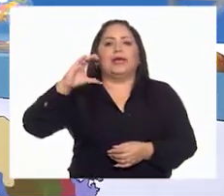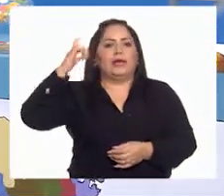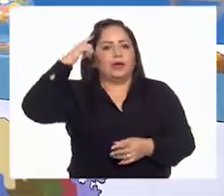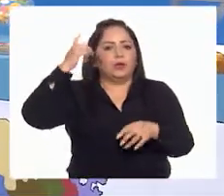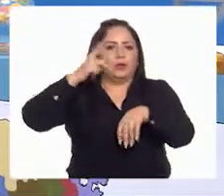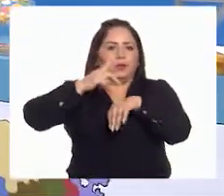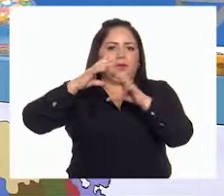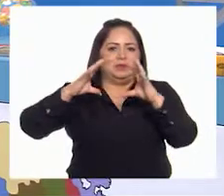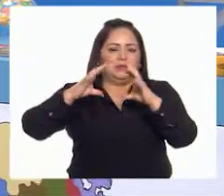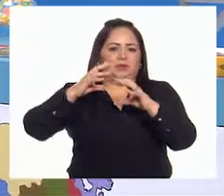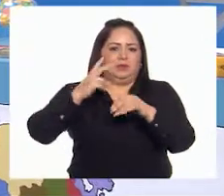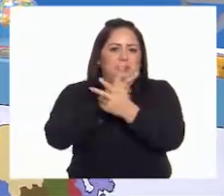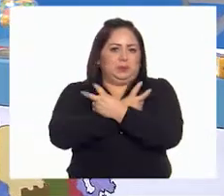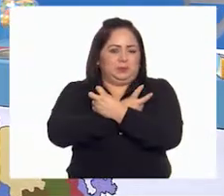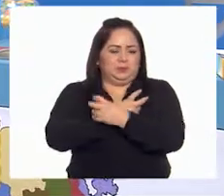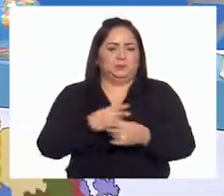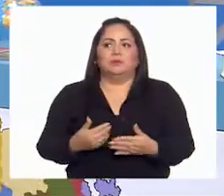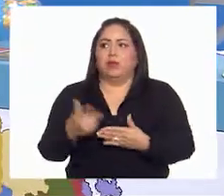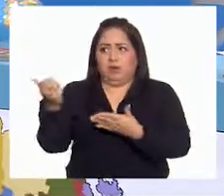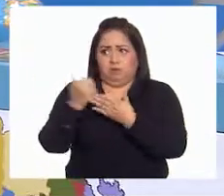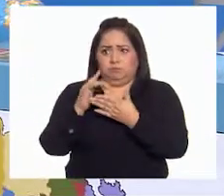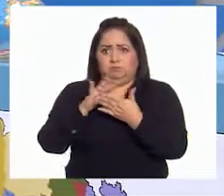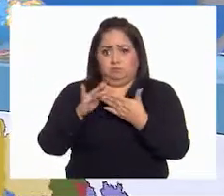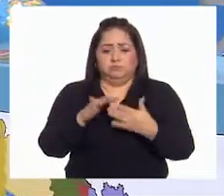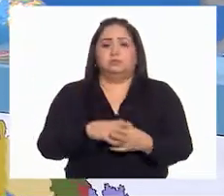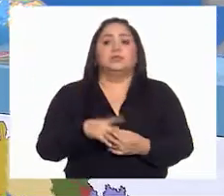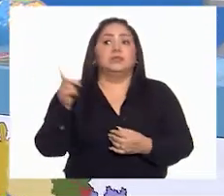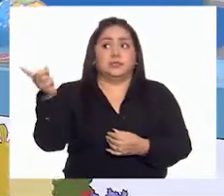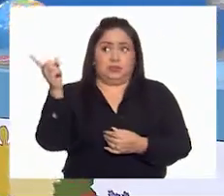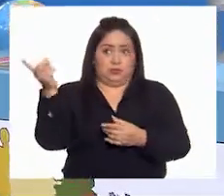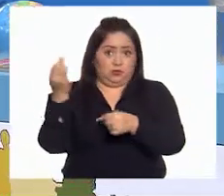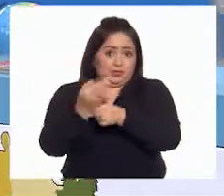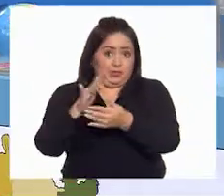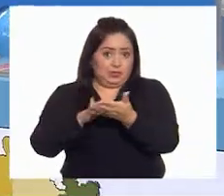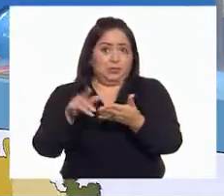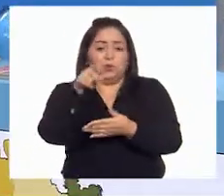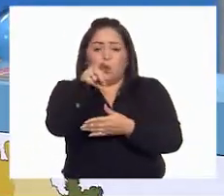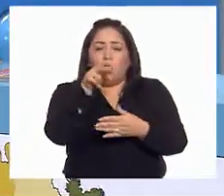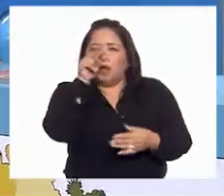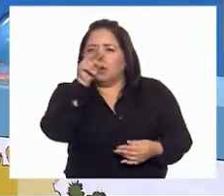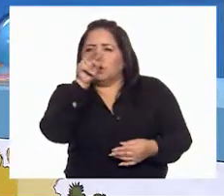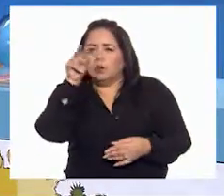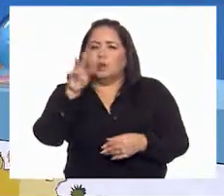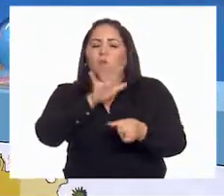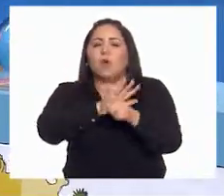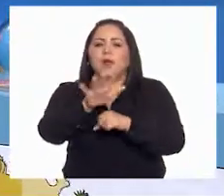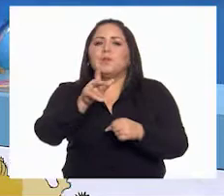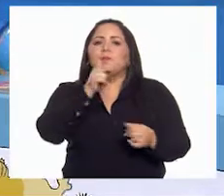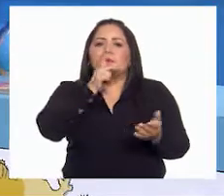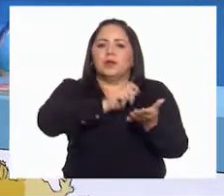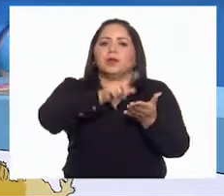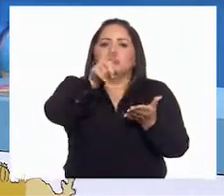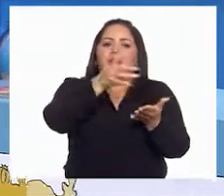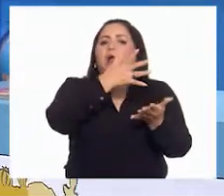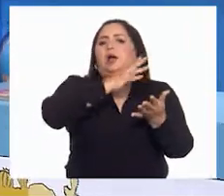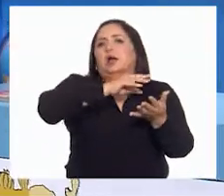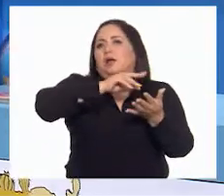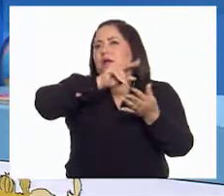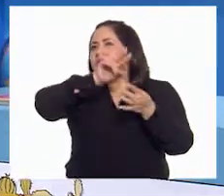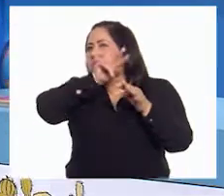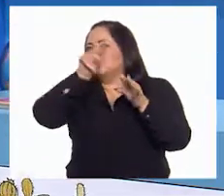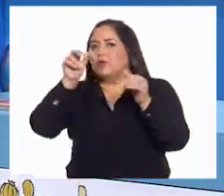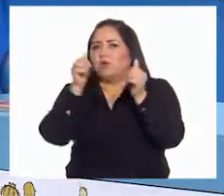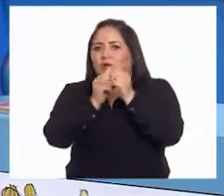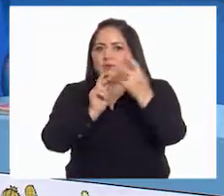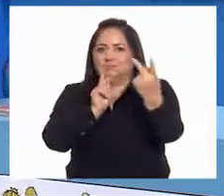¿Me ayudas con la lectura, María? Y mientras María nos lee, identifiquen el tema del poema y las figuras retóricas